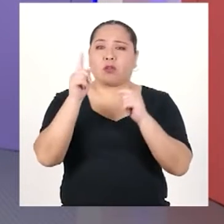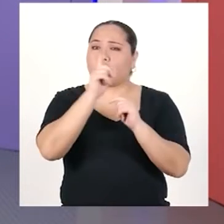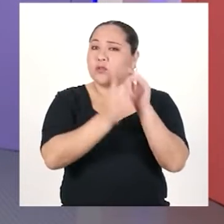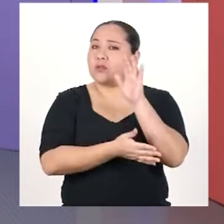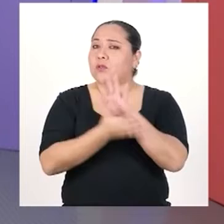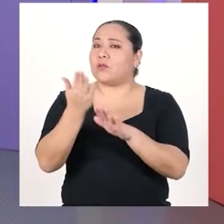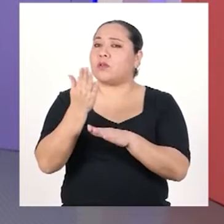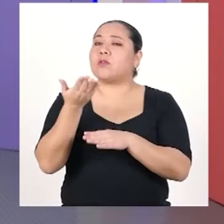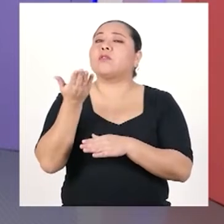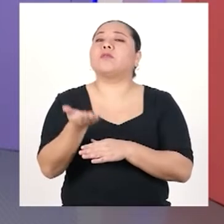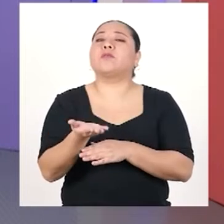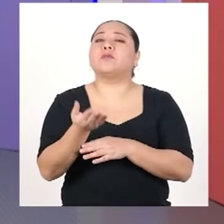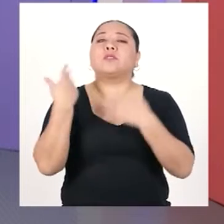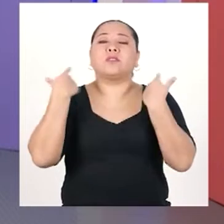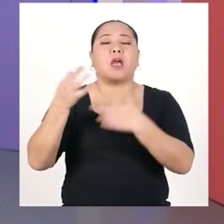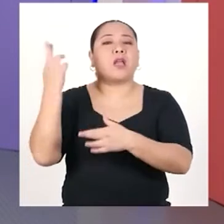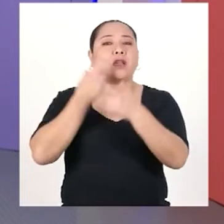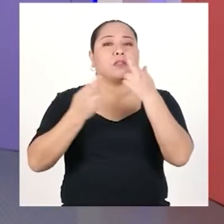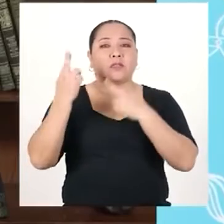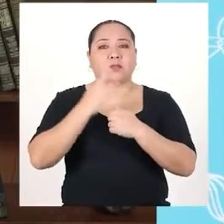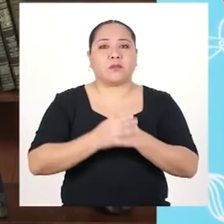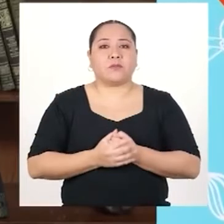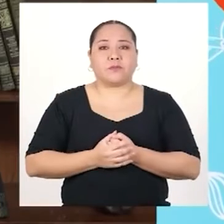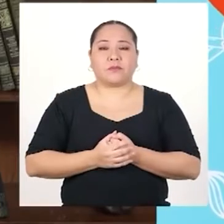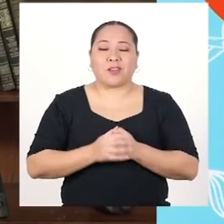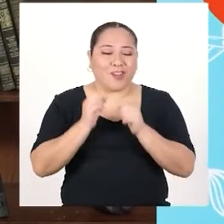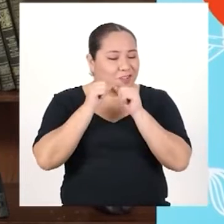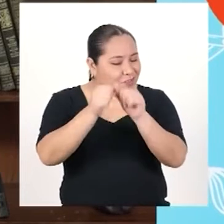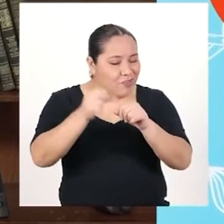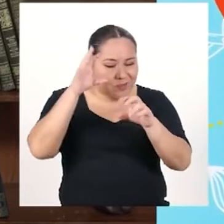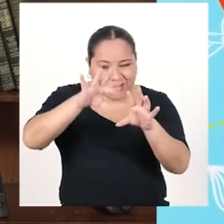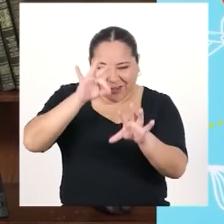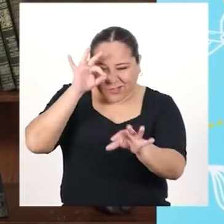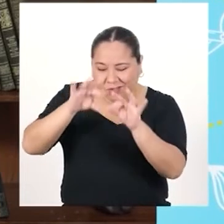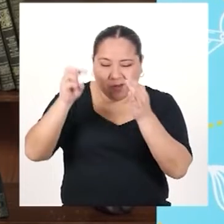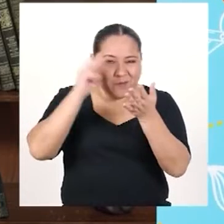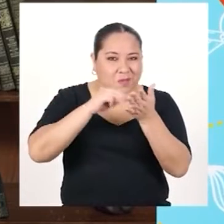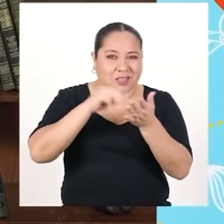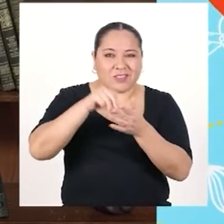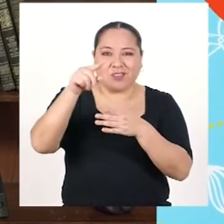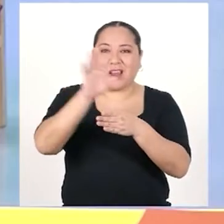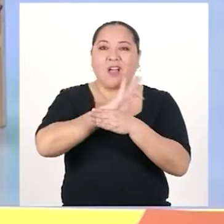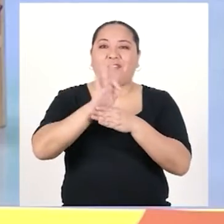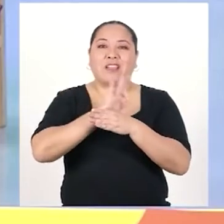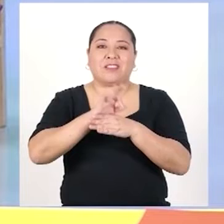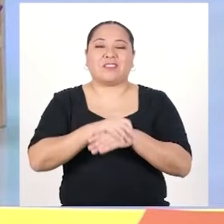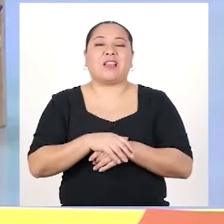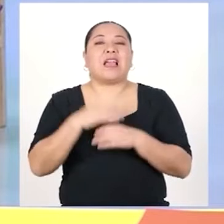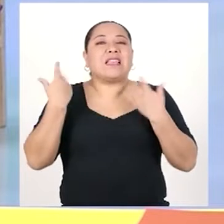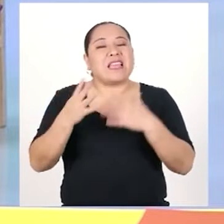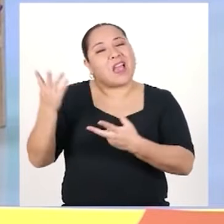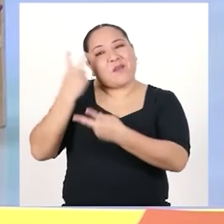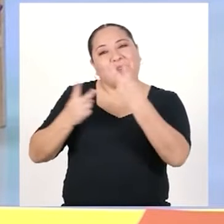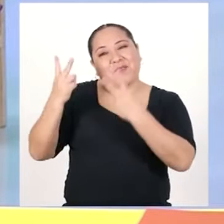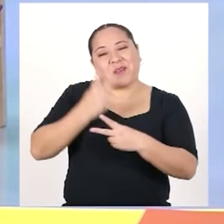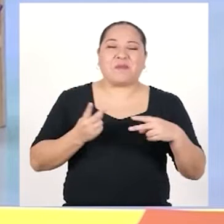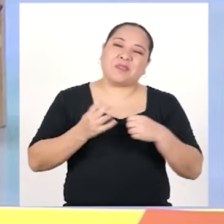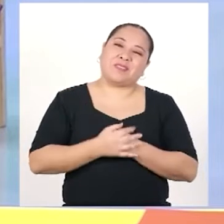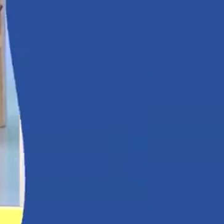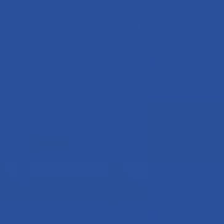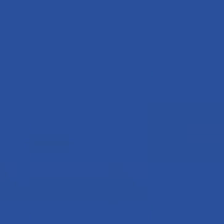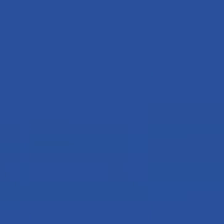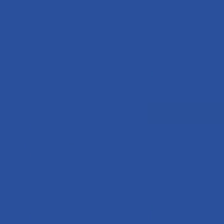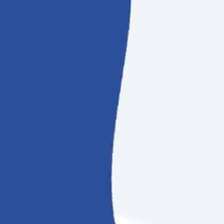se vayan porque ya regresamos. Seguiremos descubriendo más sobre las fracciones. ¡Ya